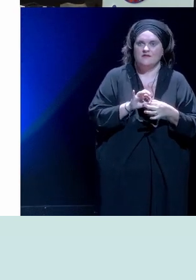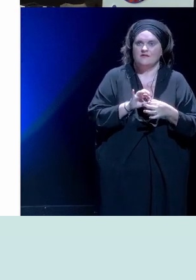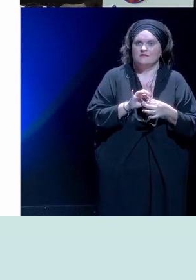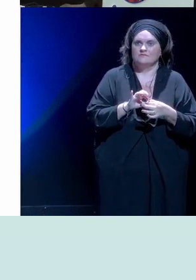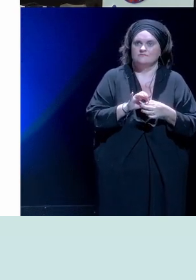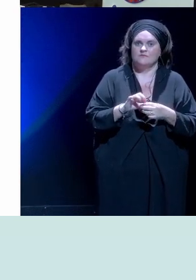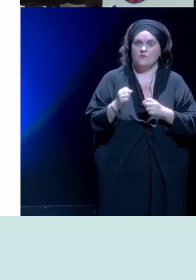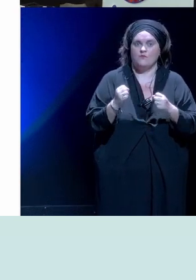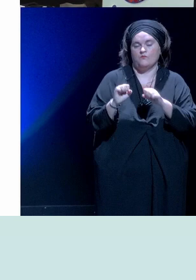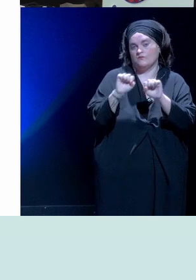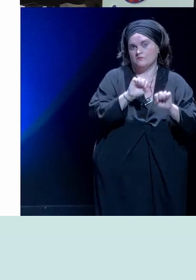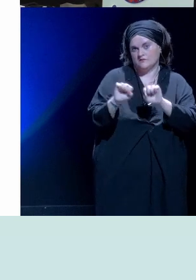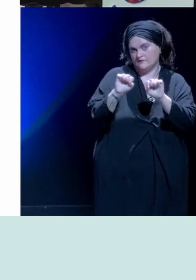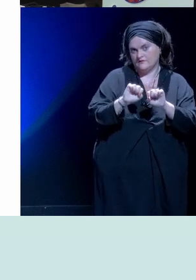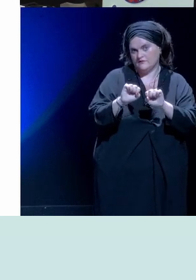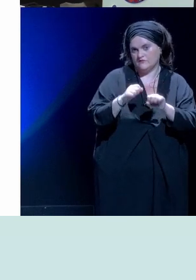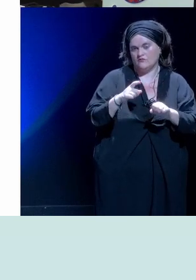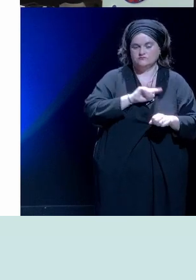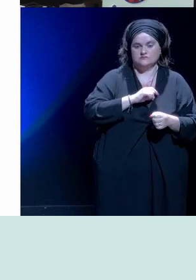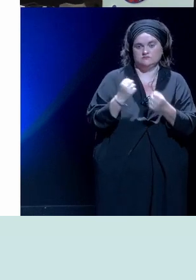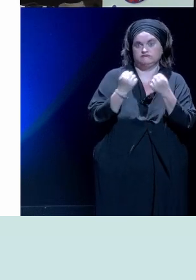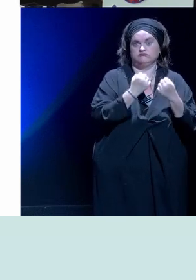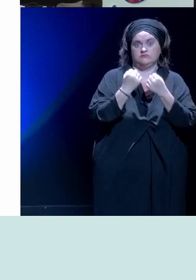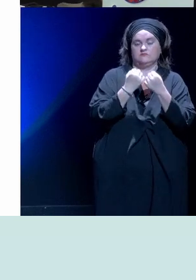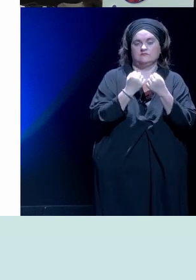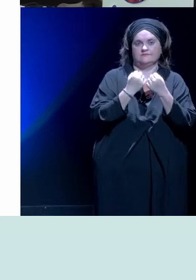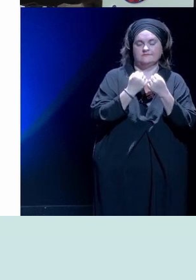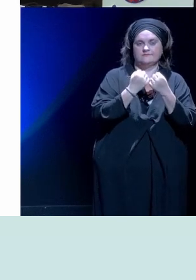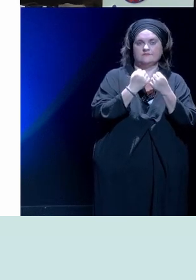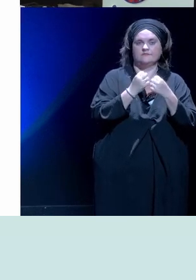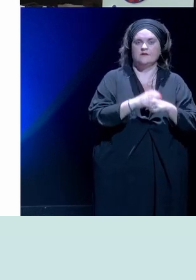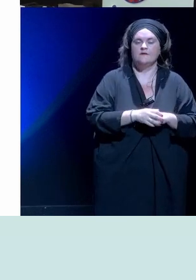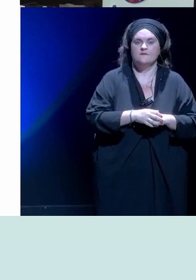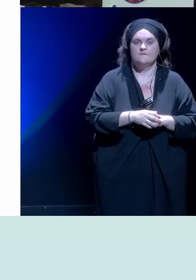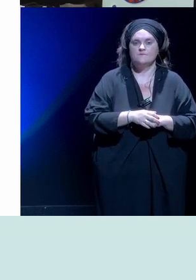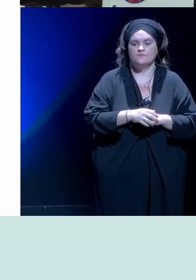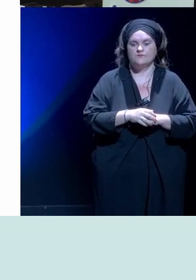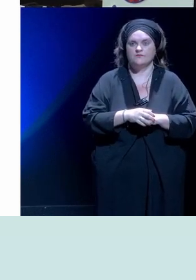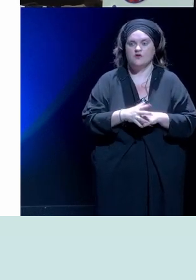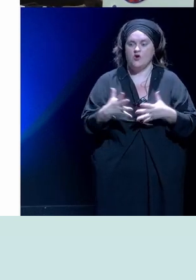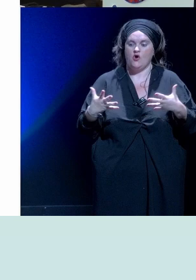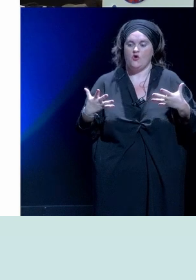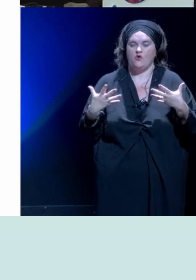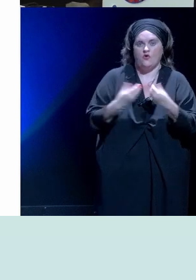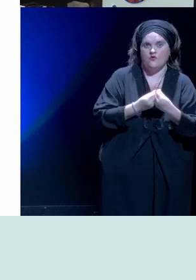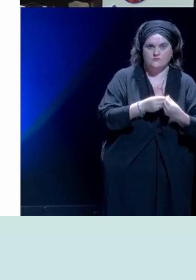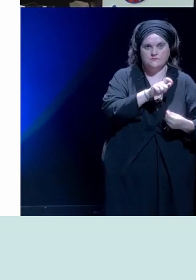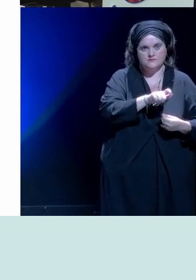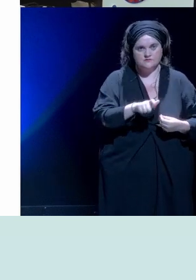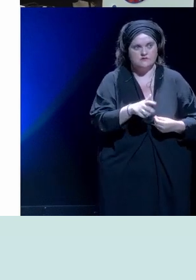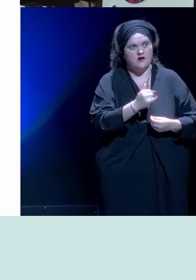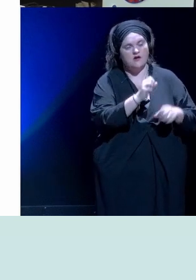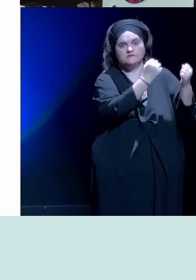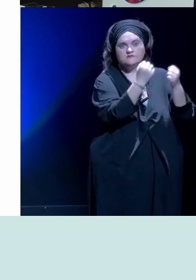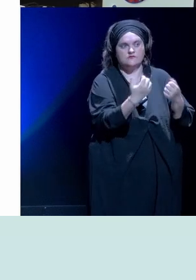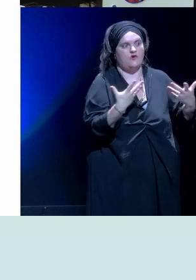podríamos relacionarlo con esta expresión que aparece aquí. Contar con, es decir, nos permite contar con personas, con instituciones,